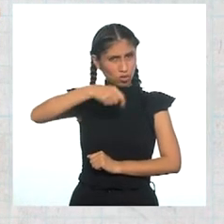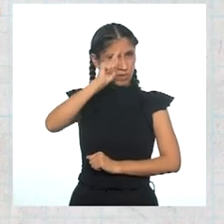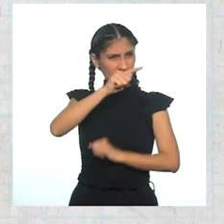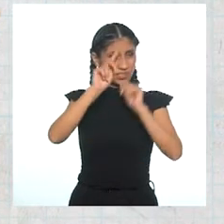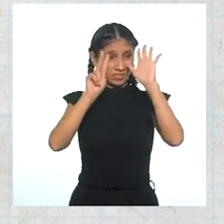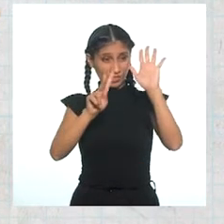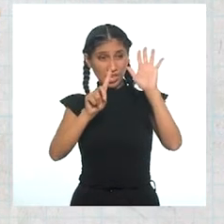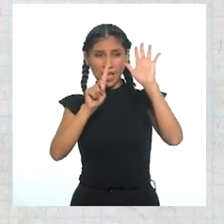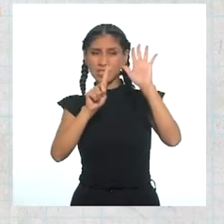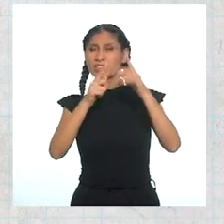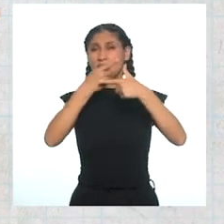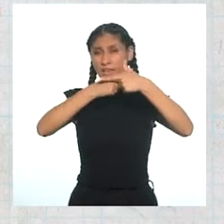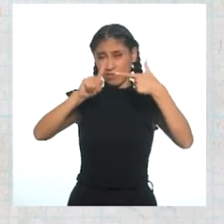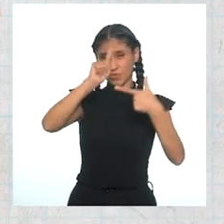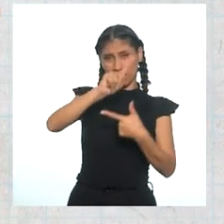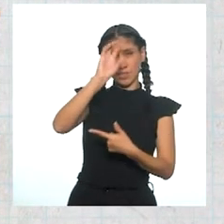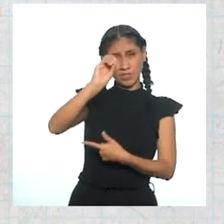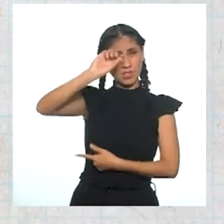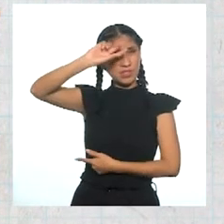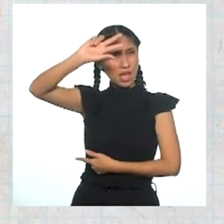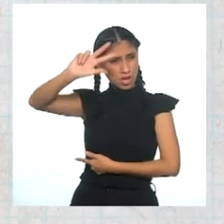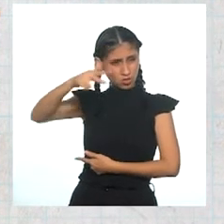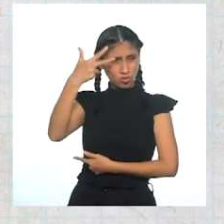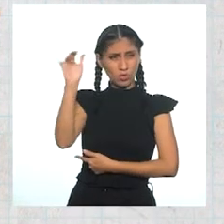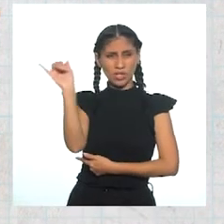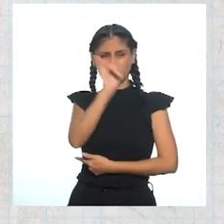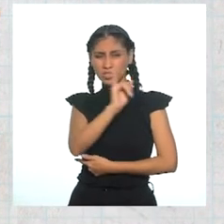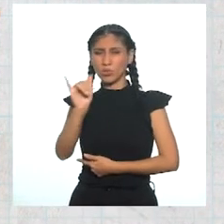452,16 entre 10 al cubo es igual a